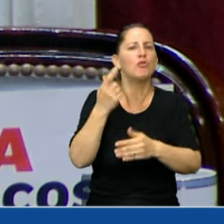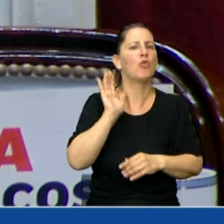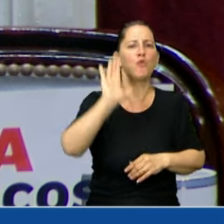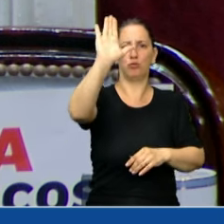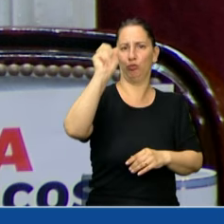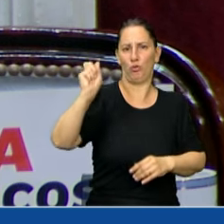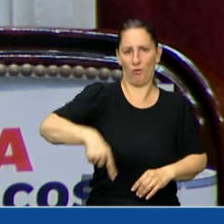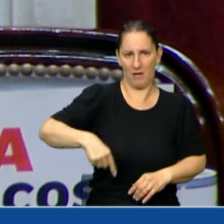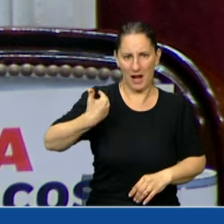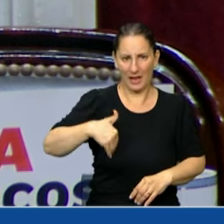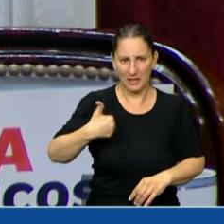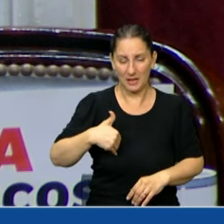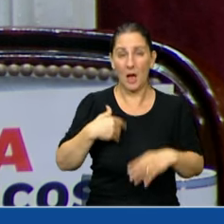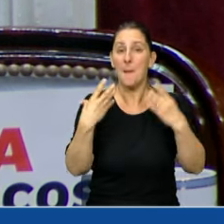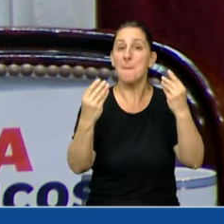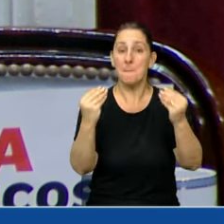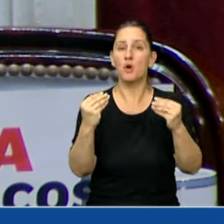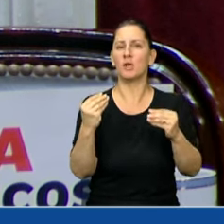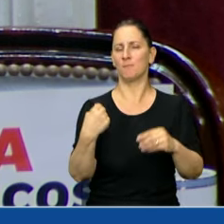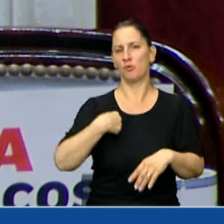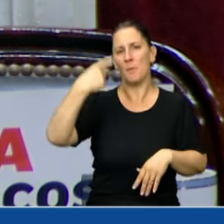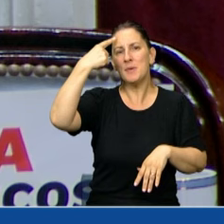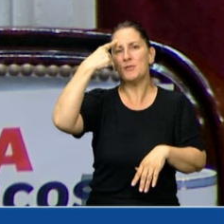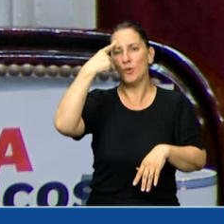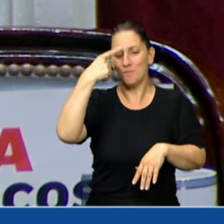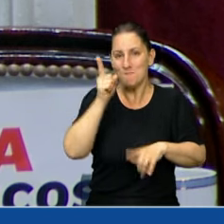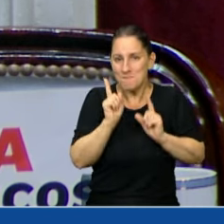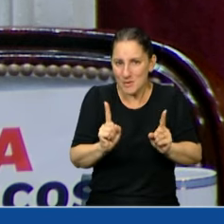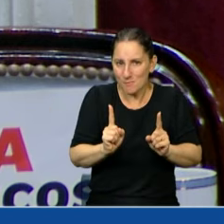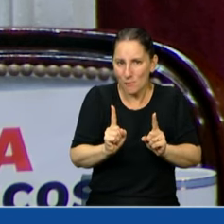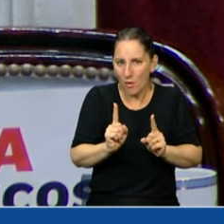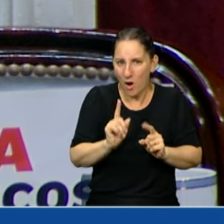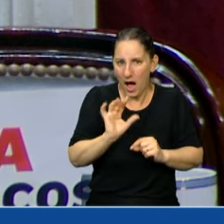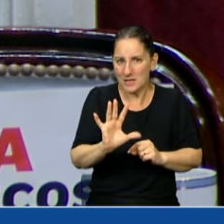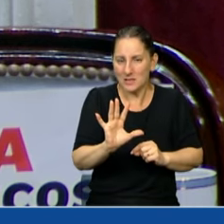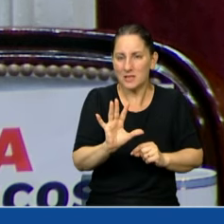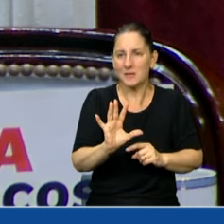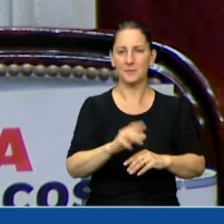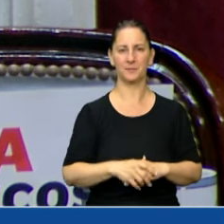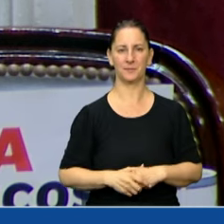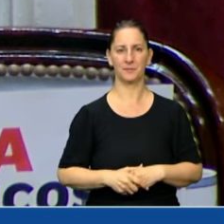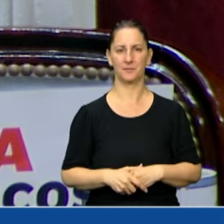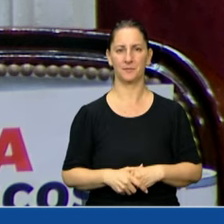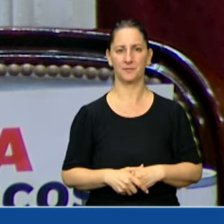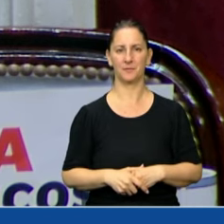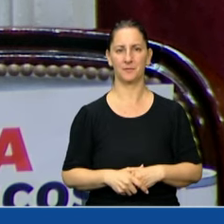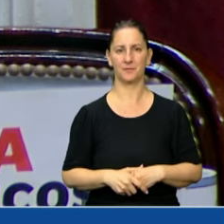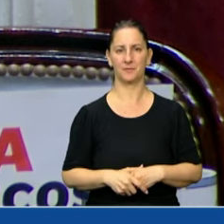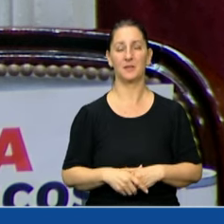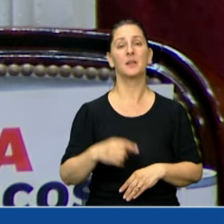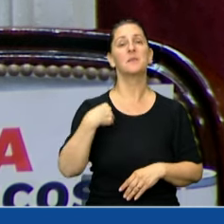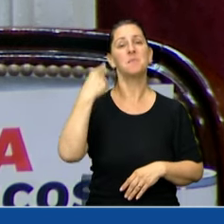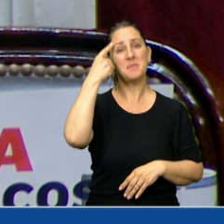de nuestro país justamente porque Considero que esto es así es que es que creo que la